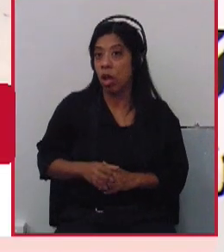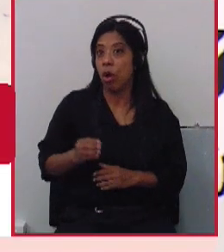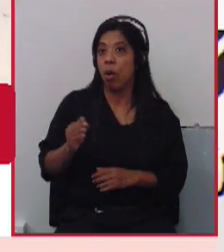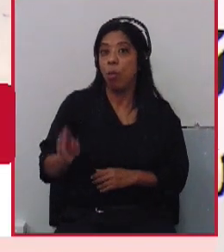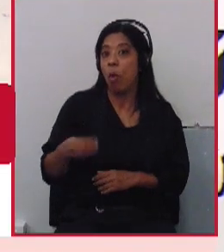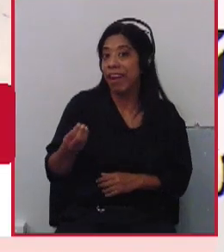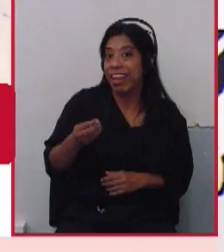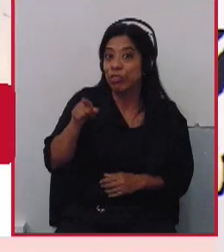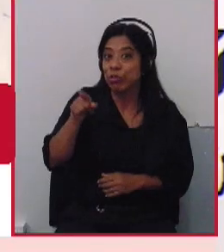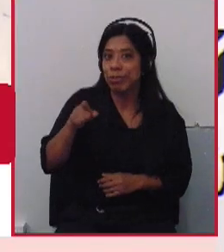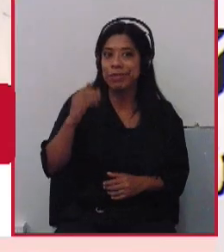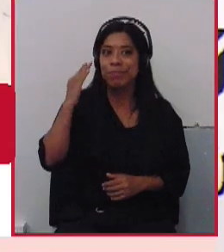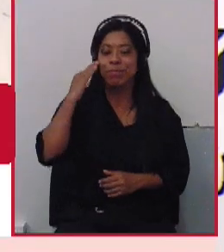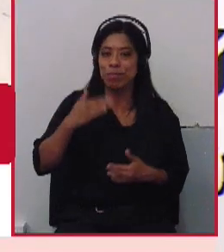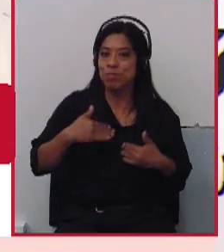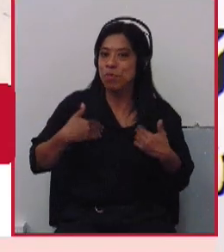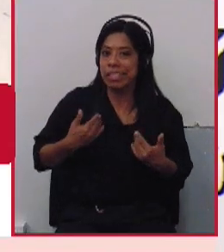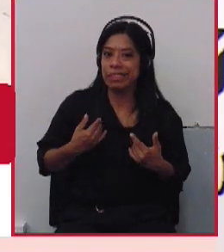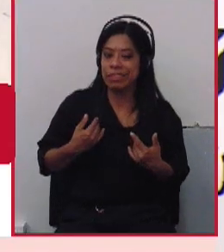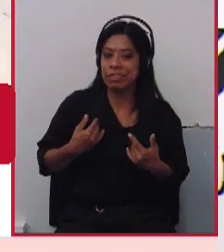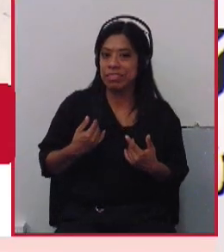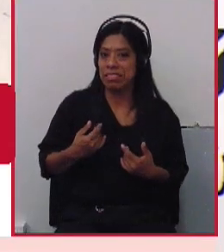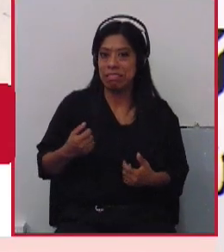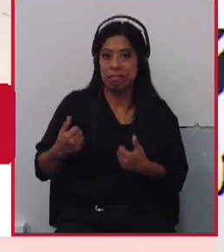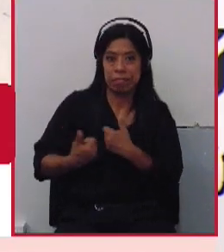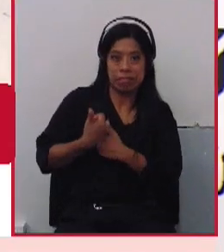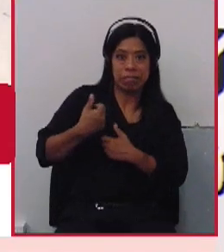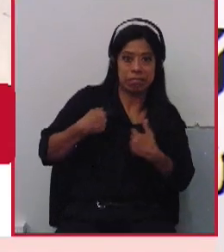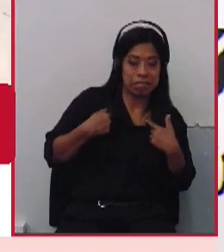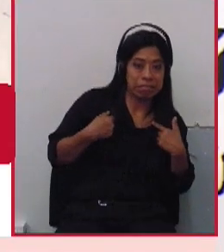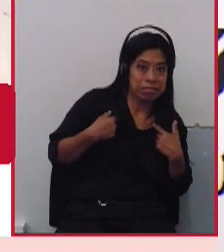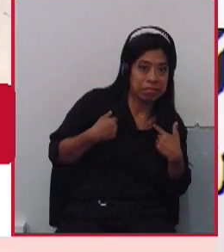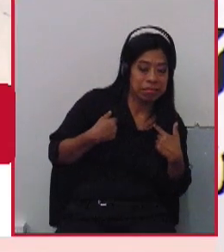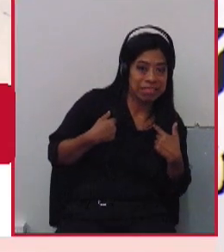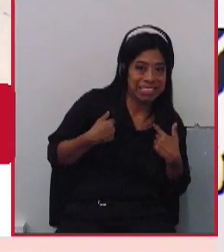Porque inclusive esto te puede perjudicar en la molibdenita también,